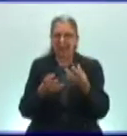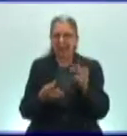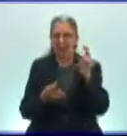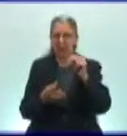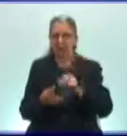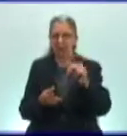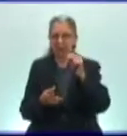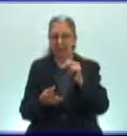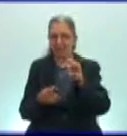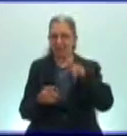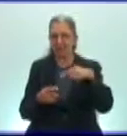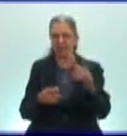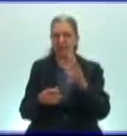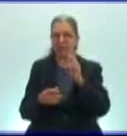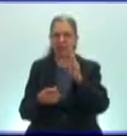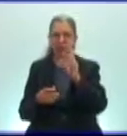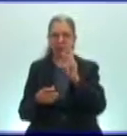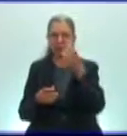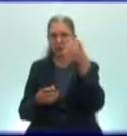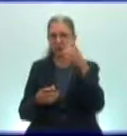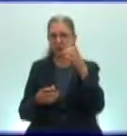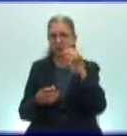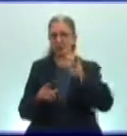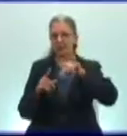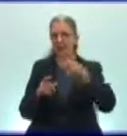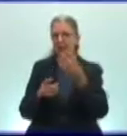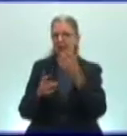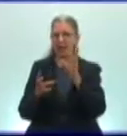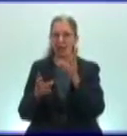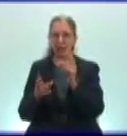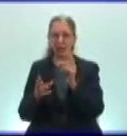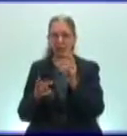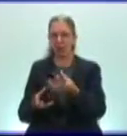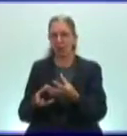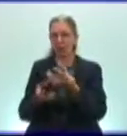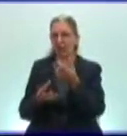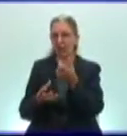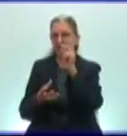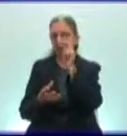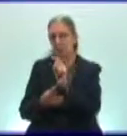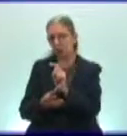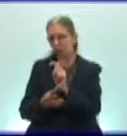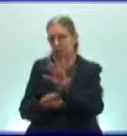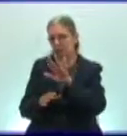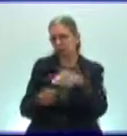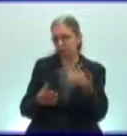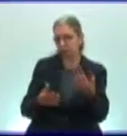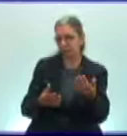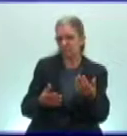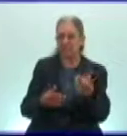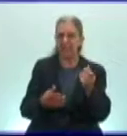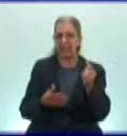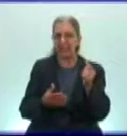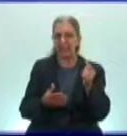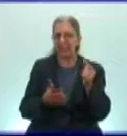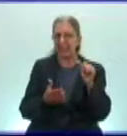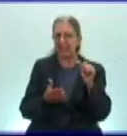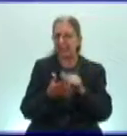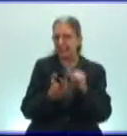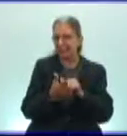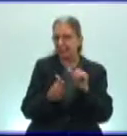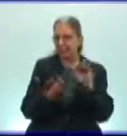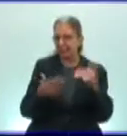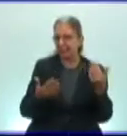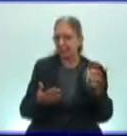número de electrones y su número atómico. En el caso del elemento químico hierro, nos están dando